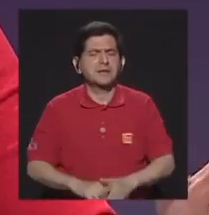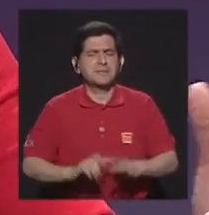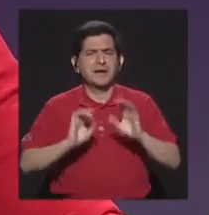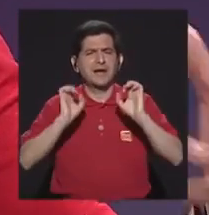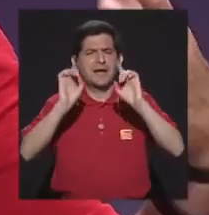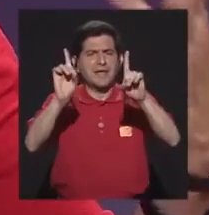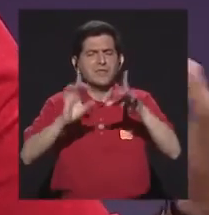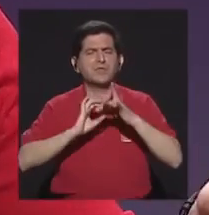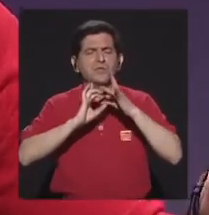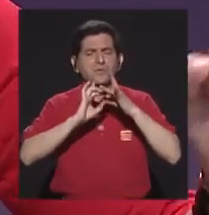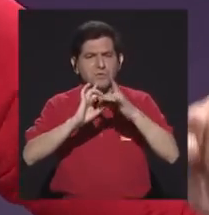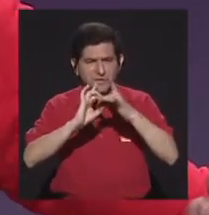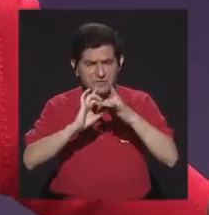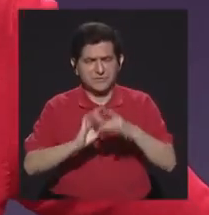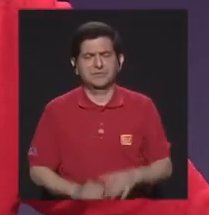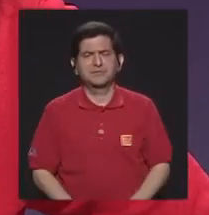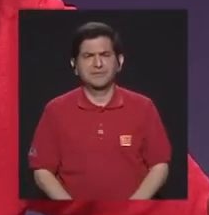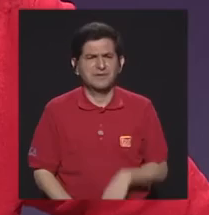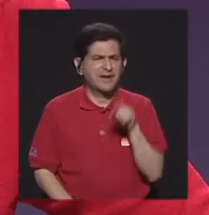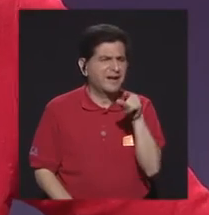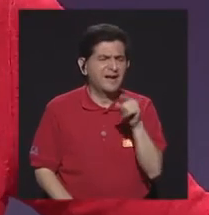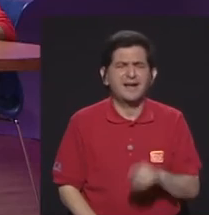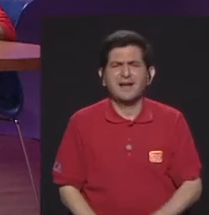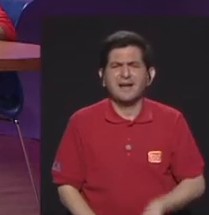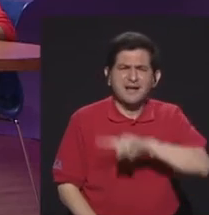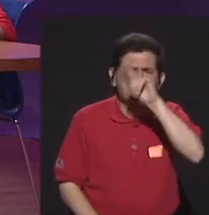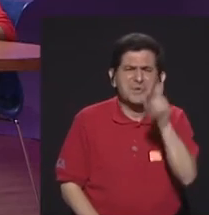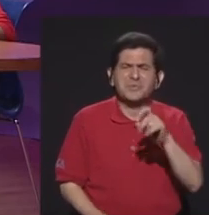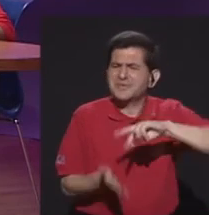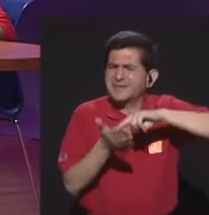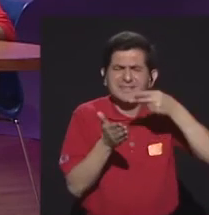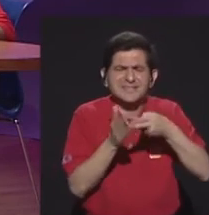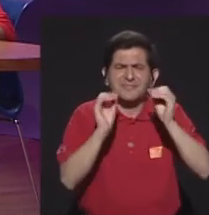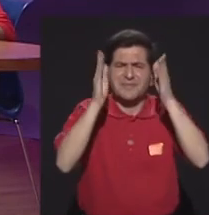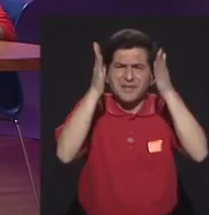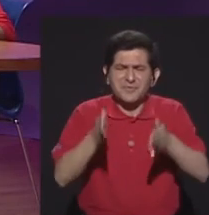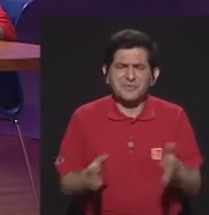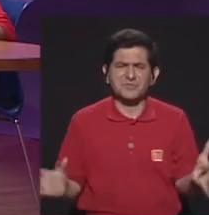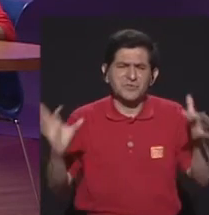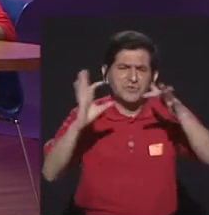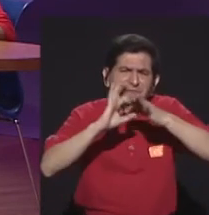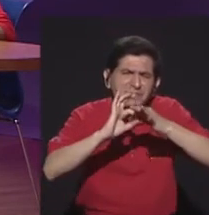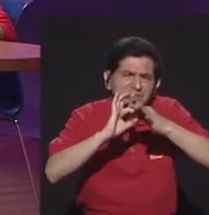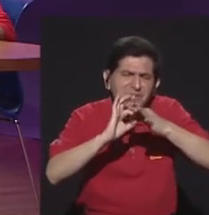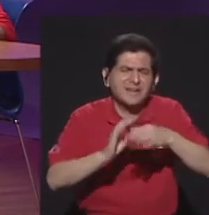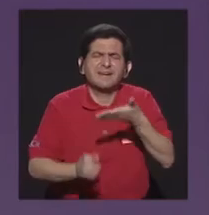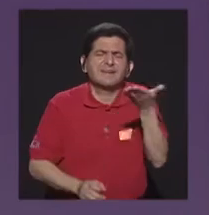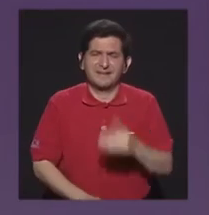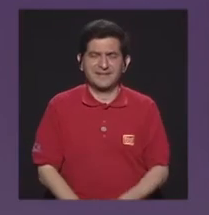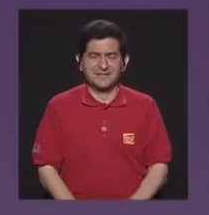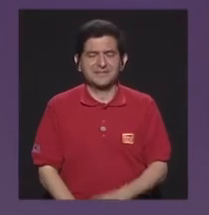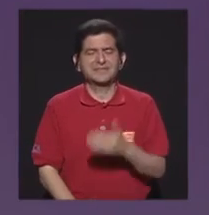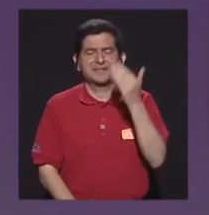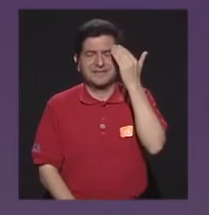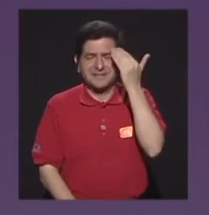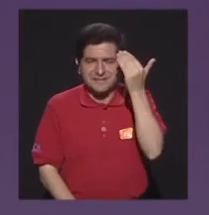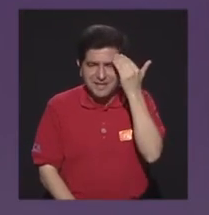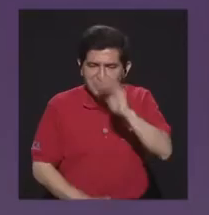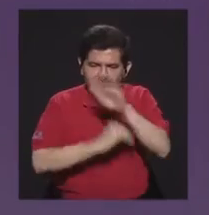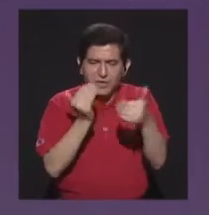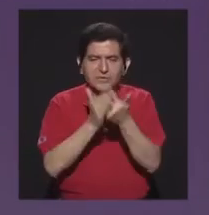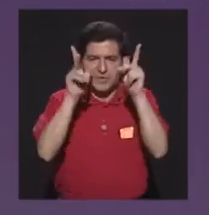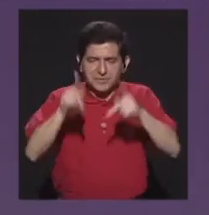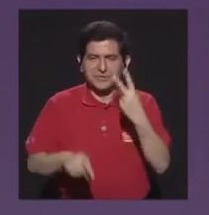sexualidad. Anderson, ¿qué es un educador sexual? Bueno, Maricel, muchísimas gracias. Buenas noches. Un saludo también cordial a todos quienes nos están